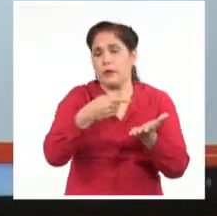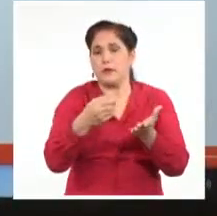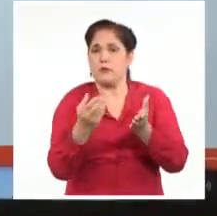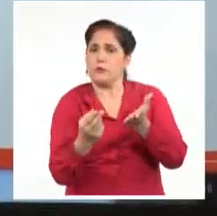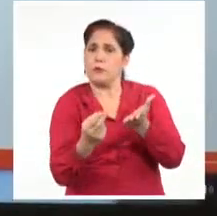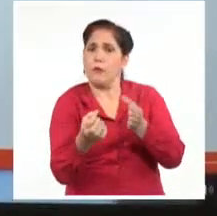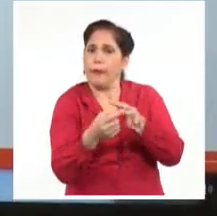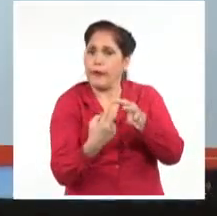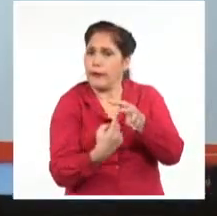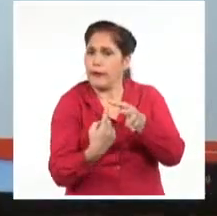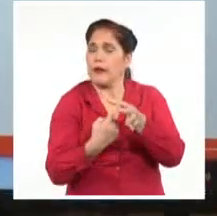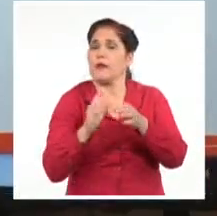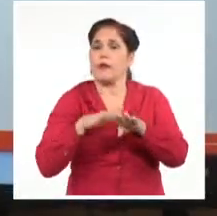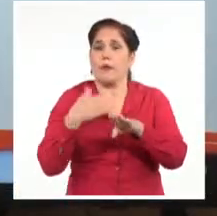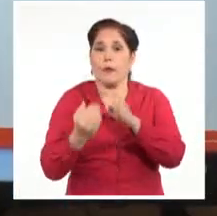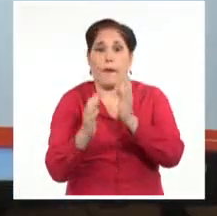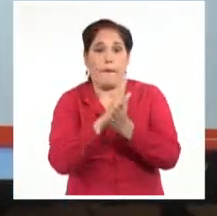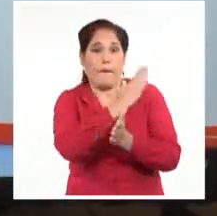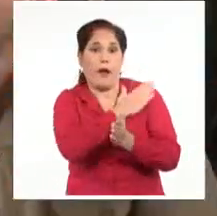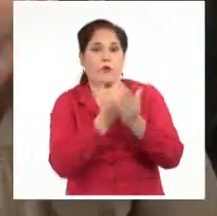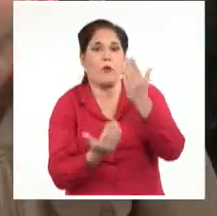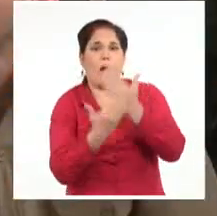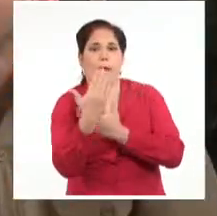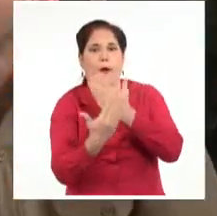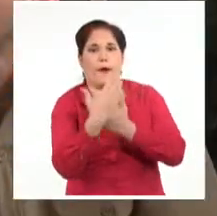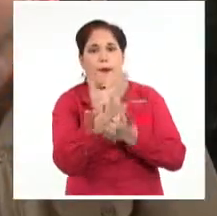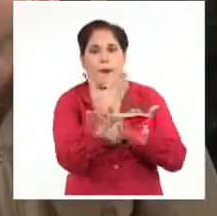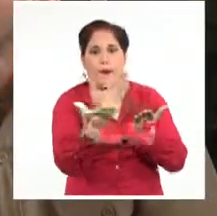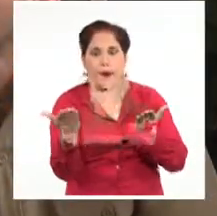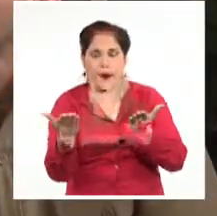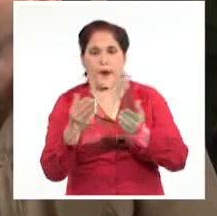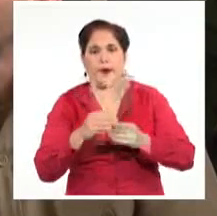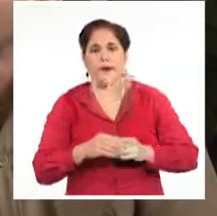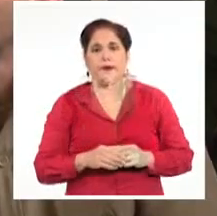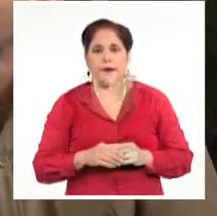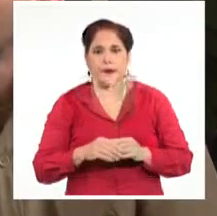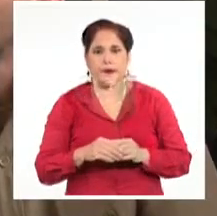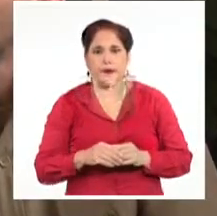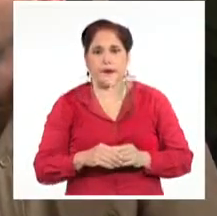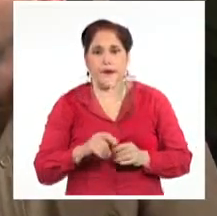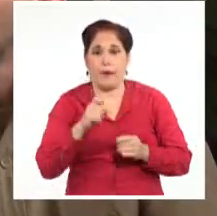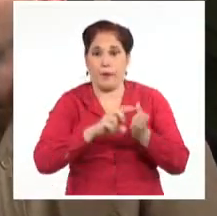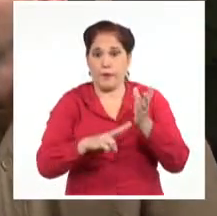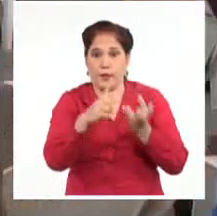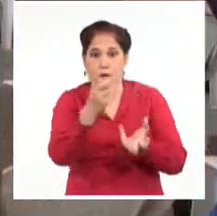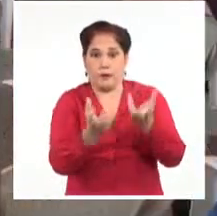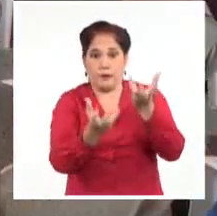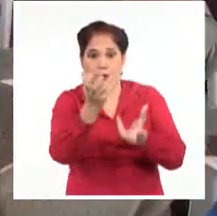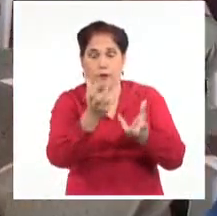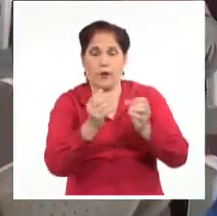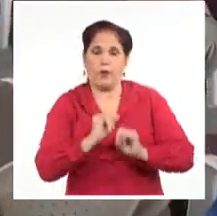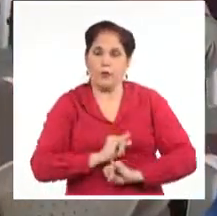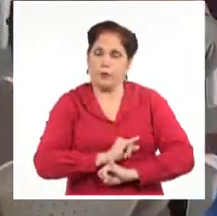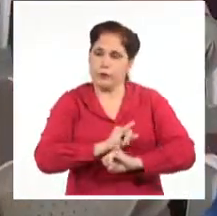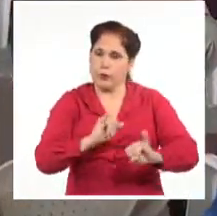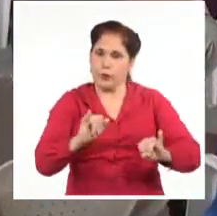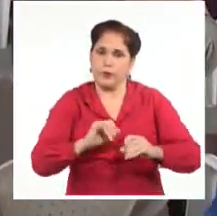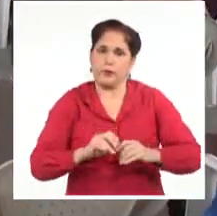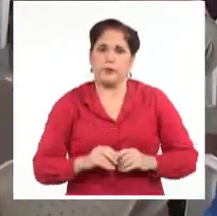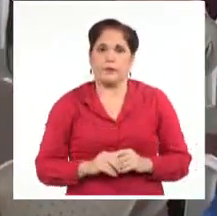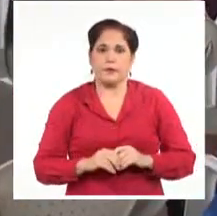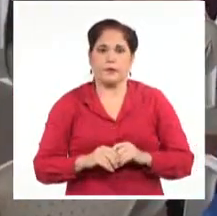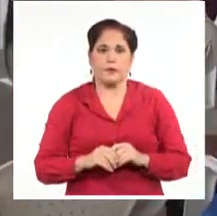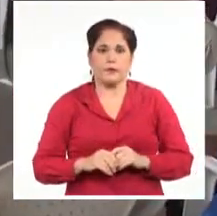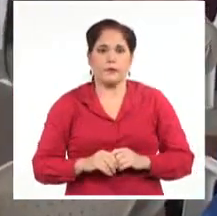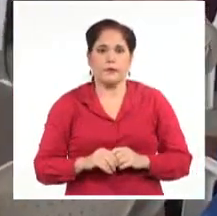su versión impresa y bajo el sello de la casa editora Verde Olivo. Desde Cienfuegos, Yuniel González Hernández, Sistema